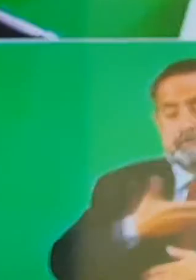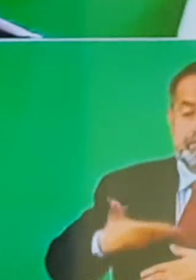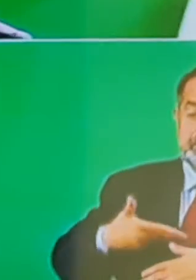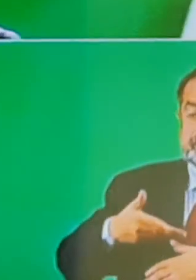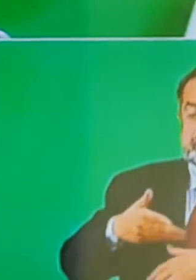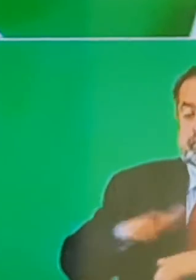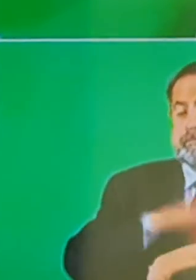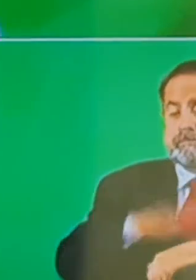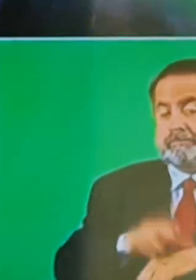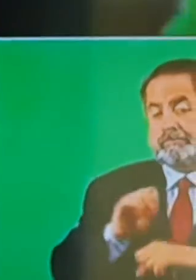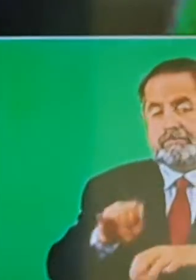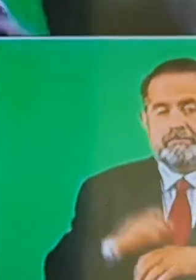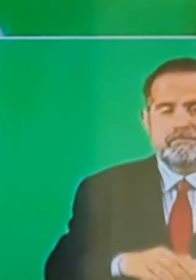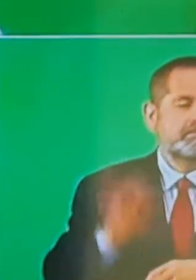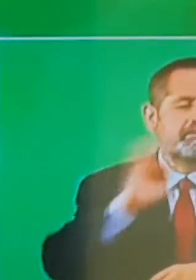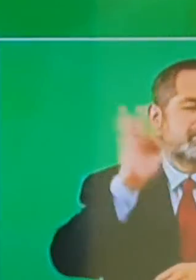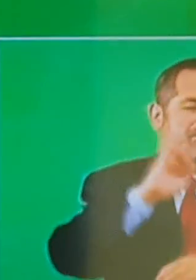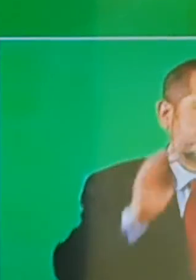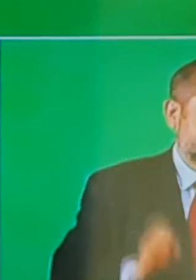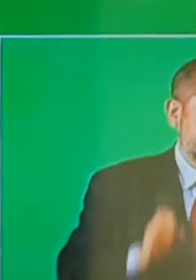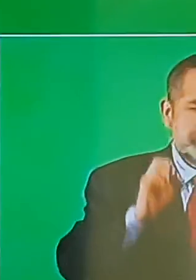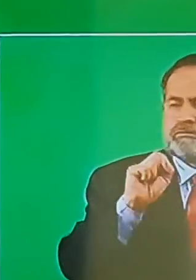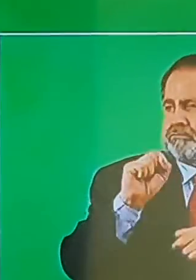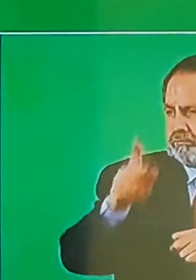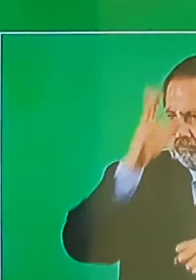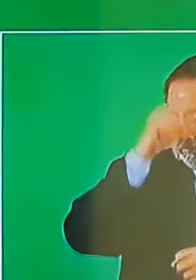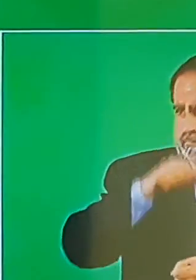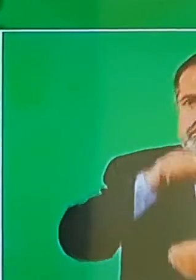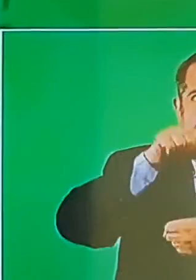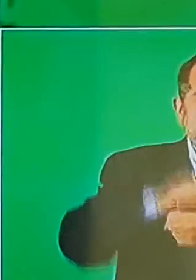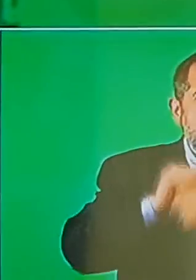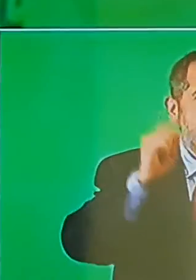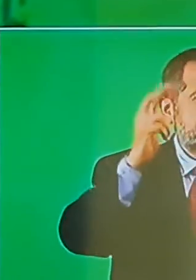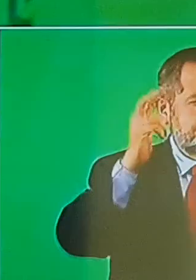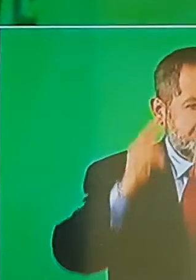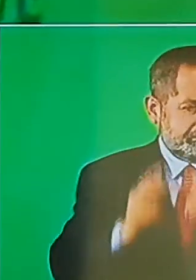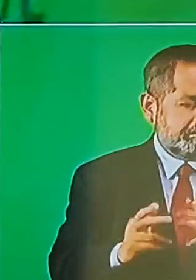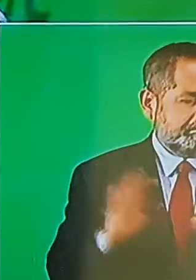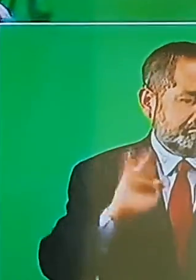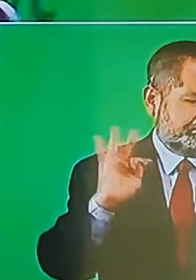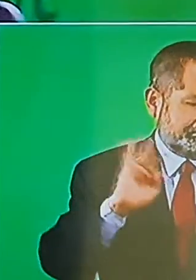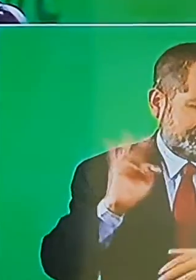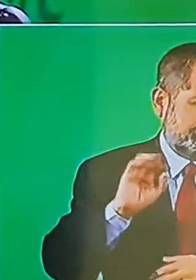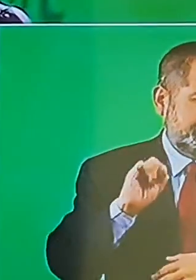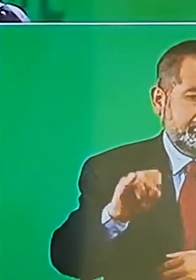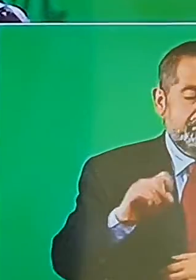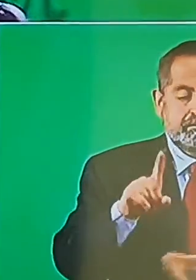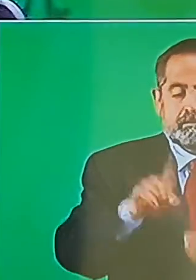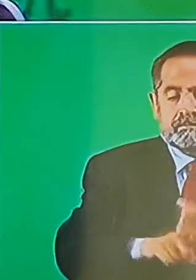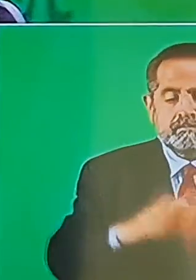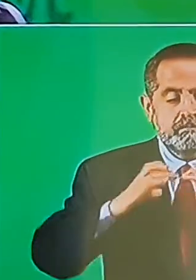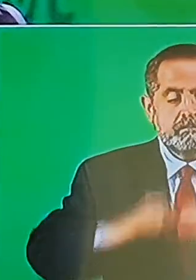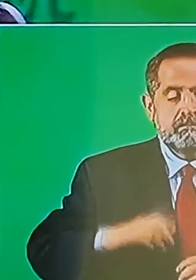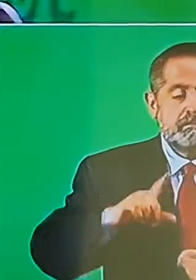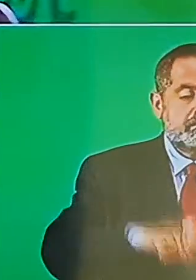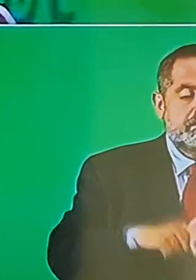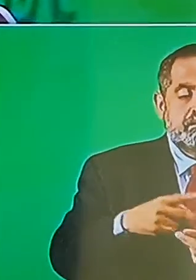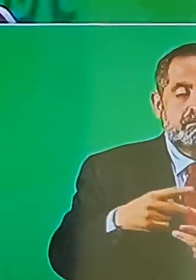presidente, dinamita el edificio con 120